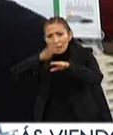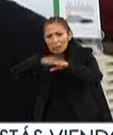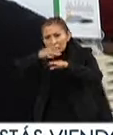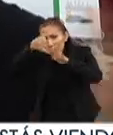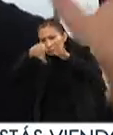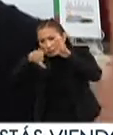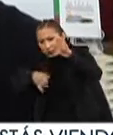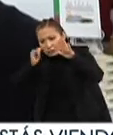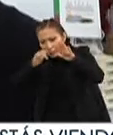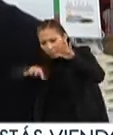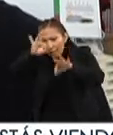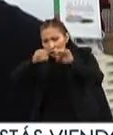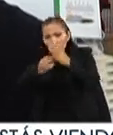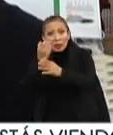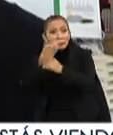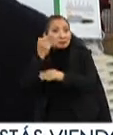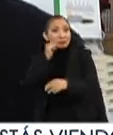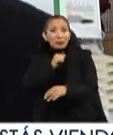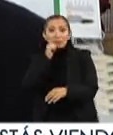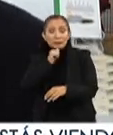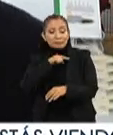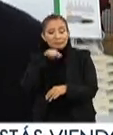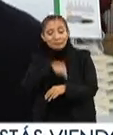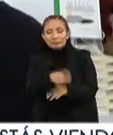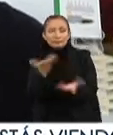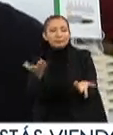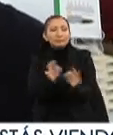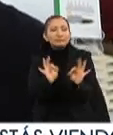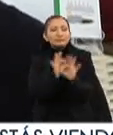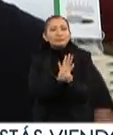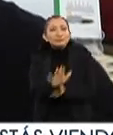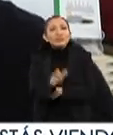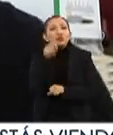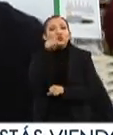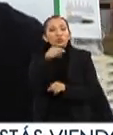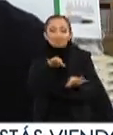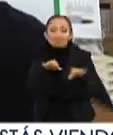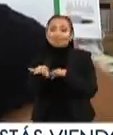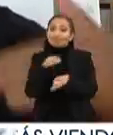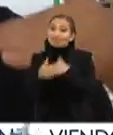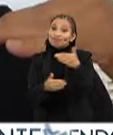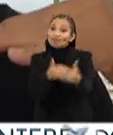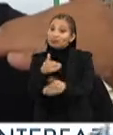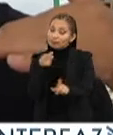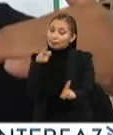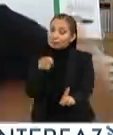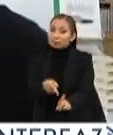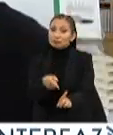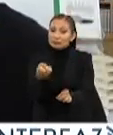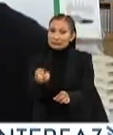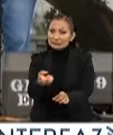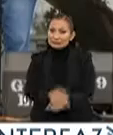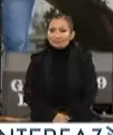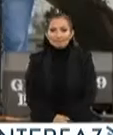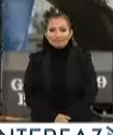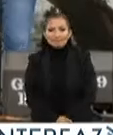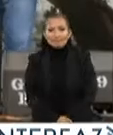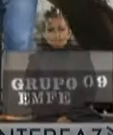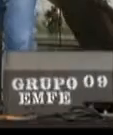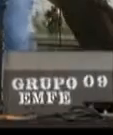busques, siempre vas a encontrar algo. Ahí el chiste está en ponerte a trabajar sobre eso.